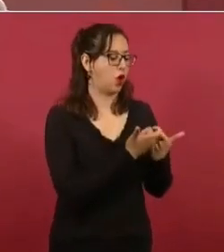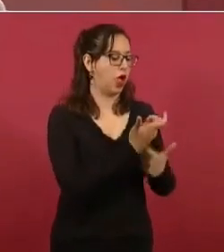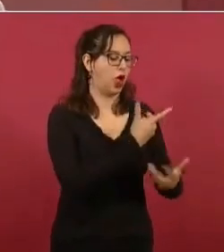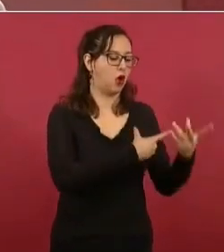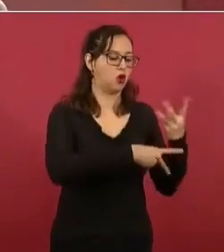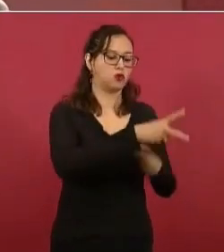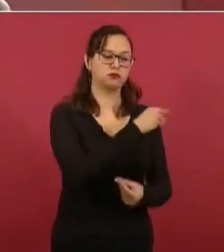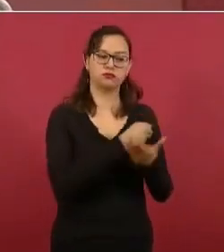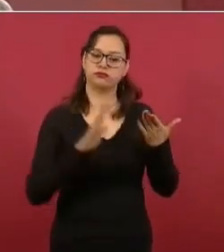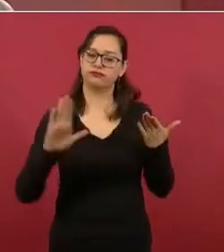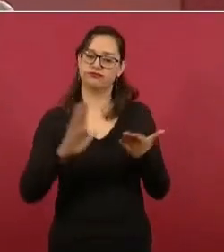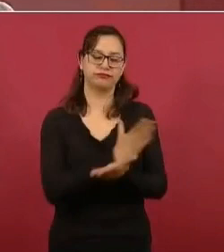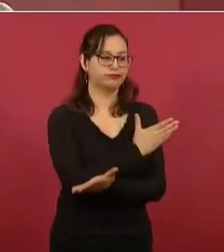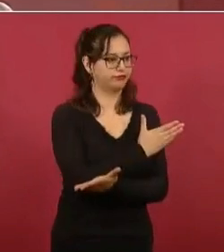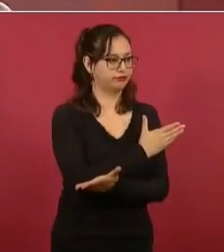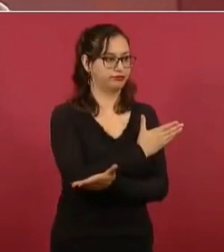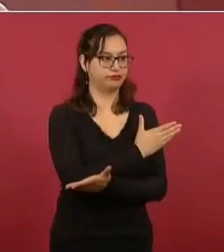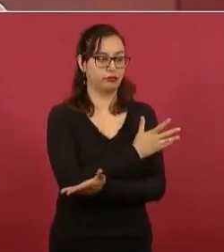a todos.